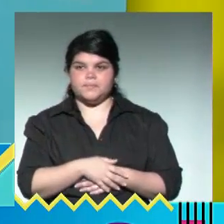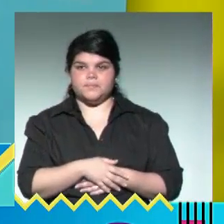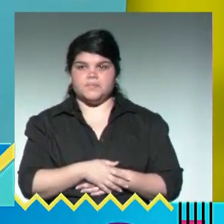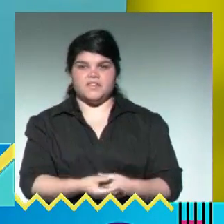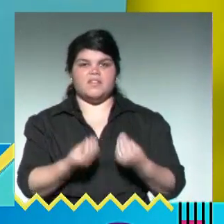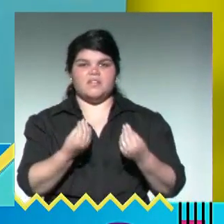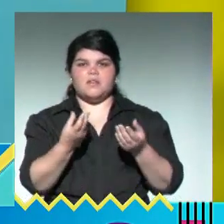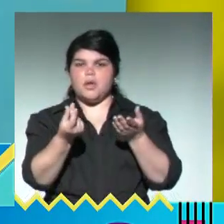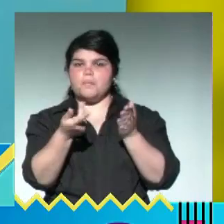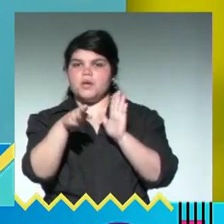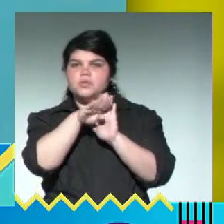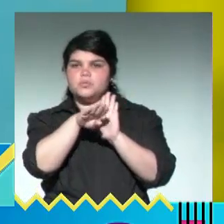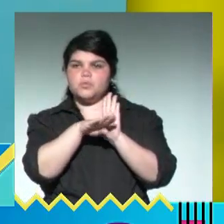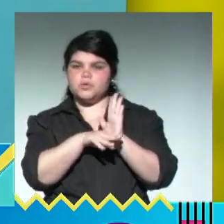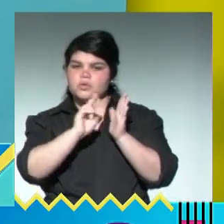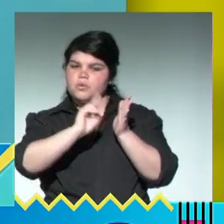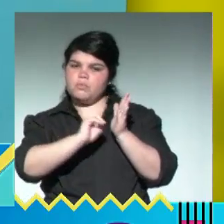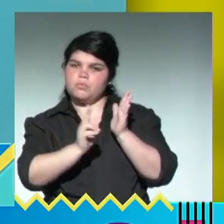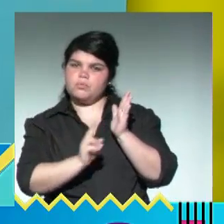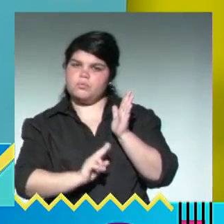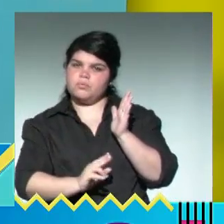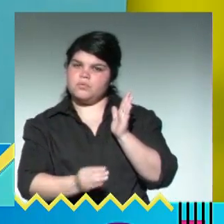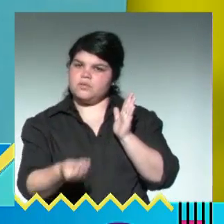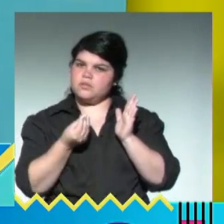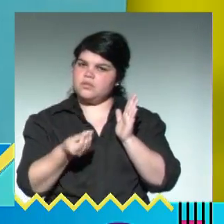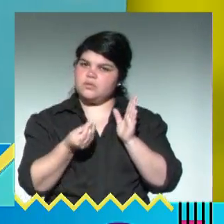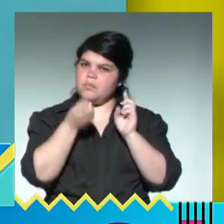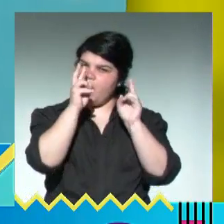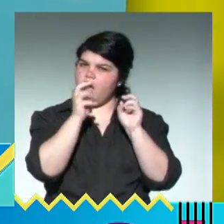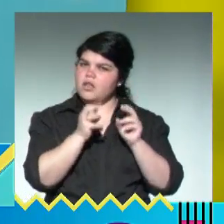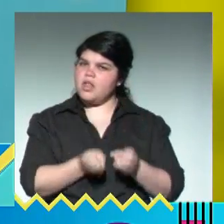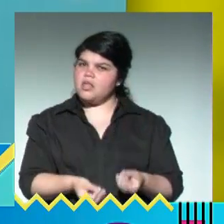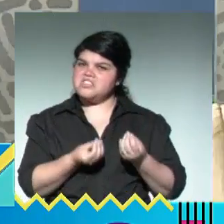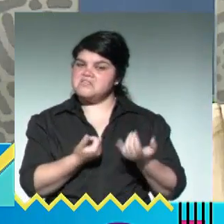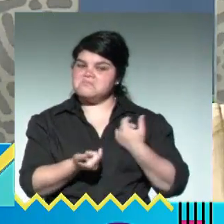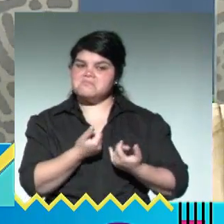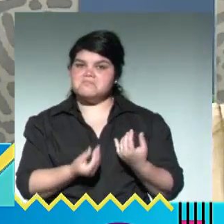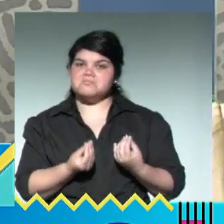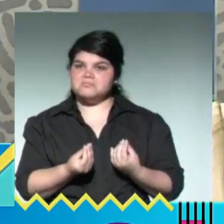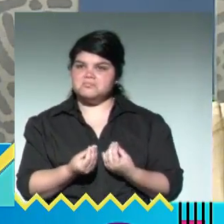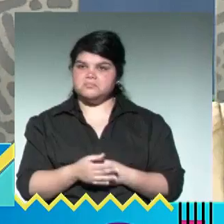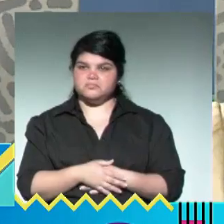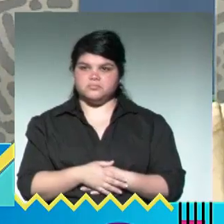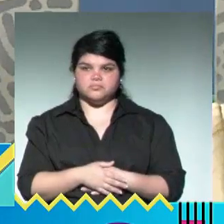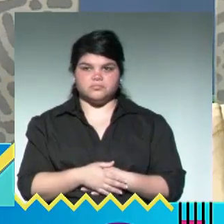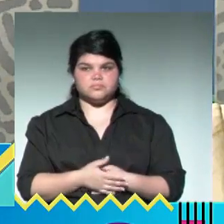este presupuesto? Si vos le lees, ¿cuál sería el diagnóstico que haces de ese presupuesto? Bueno, indudablemente